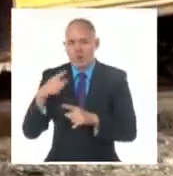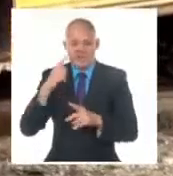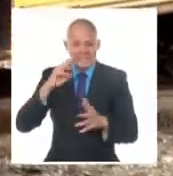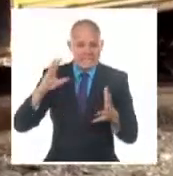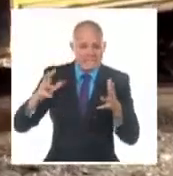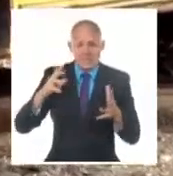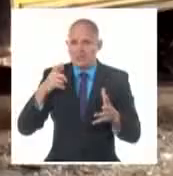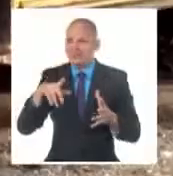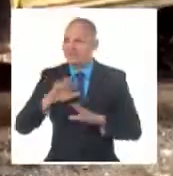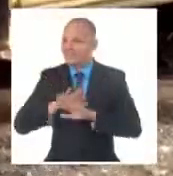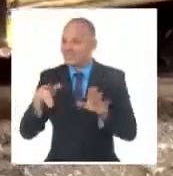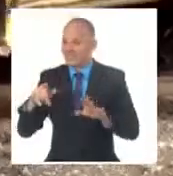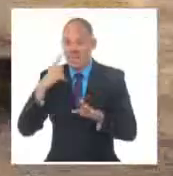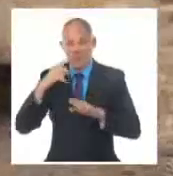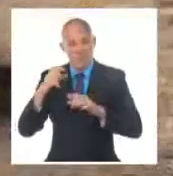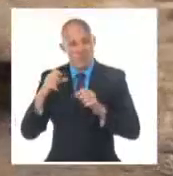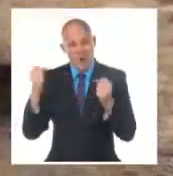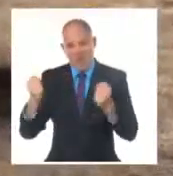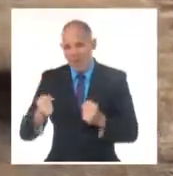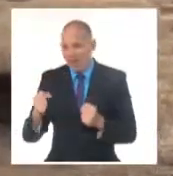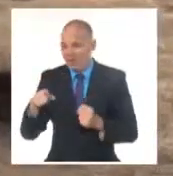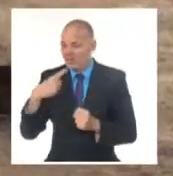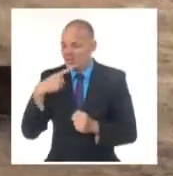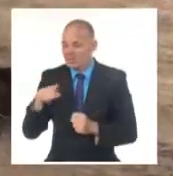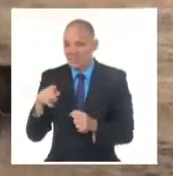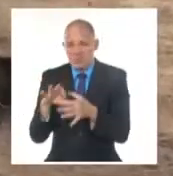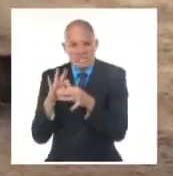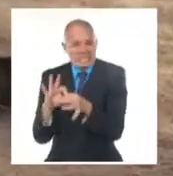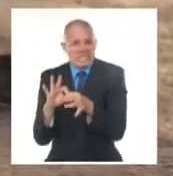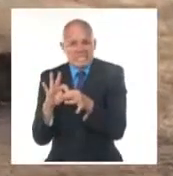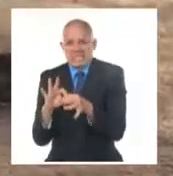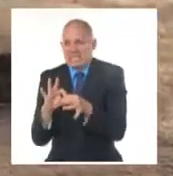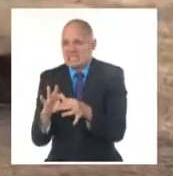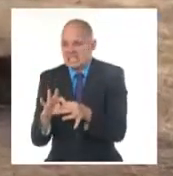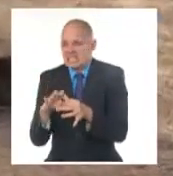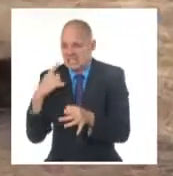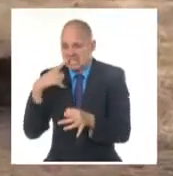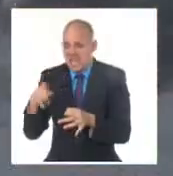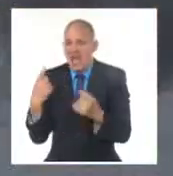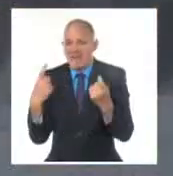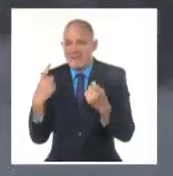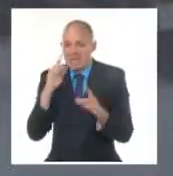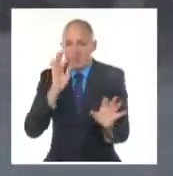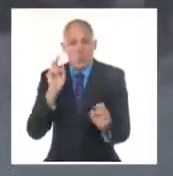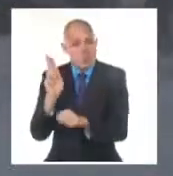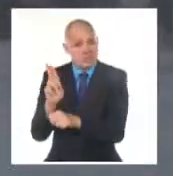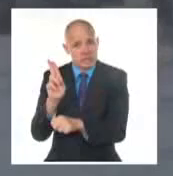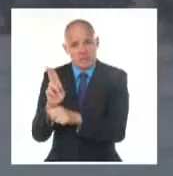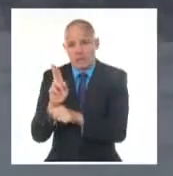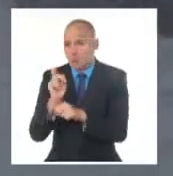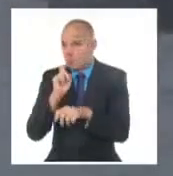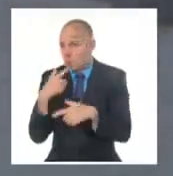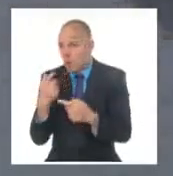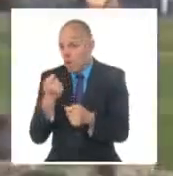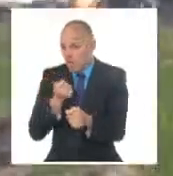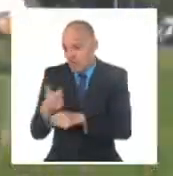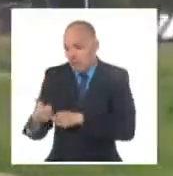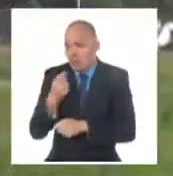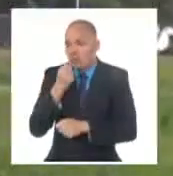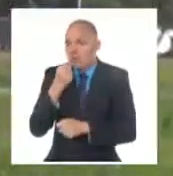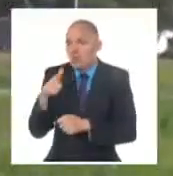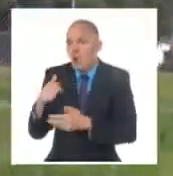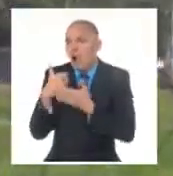consideró extremadamente frágil la situación. Reiteró la necesidad de tomar medidas urgentes, incluido el financiamiento de la misión de